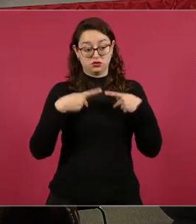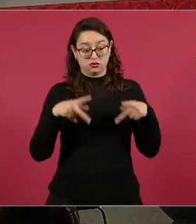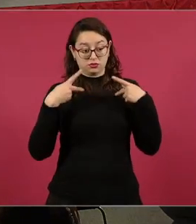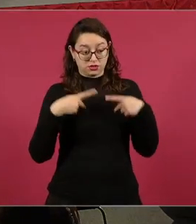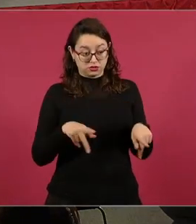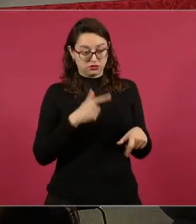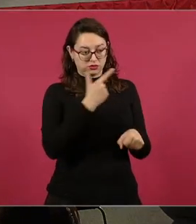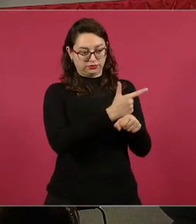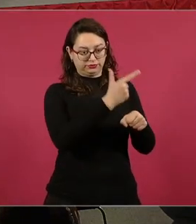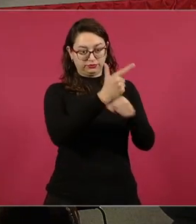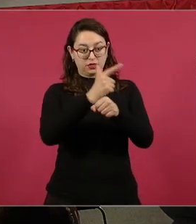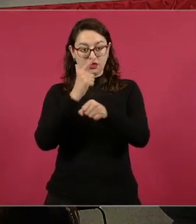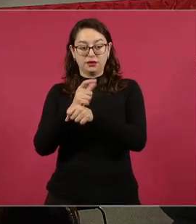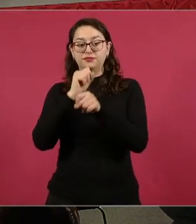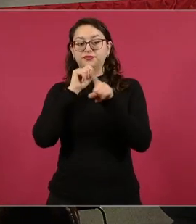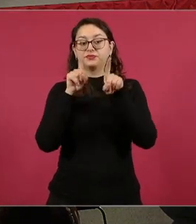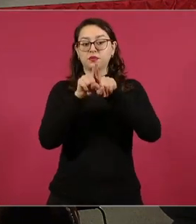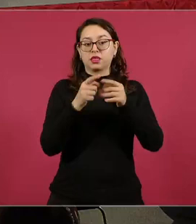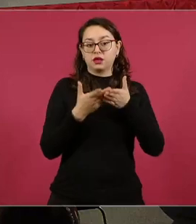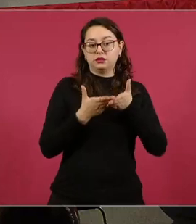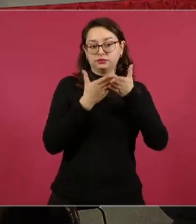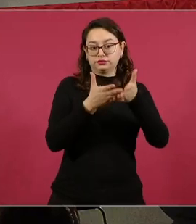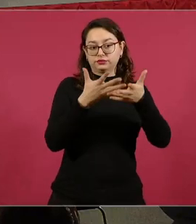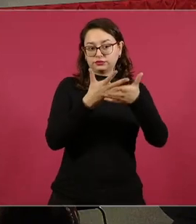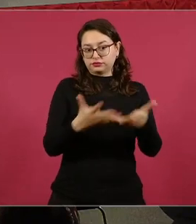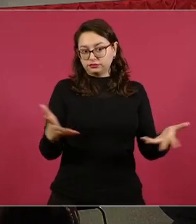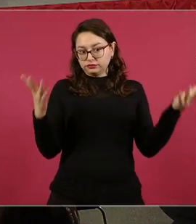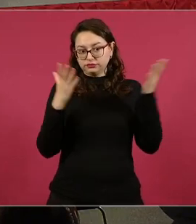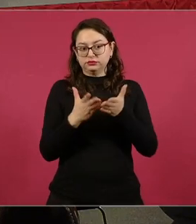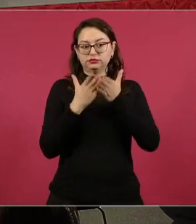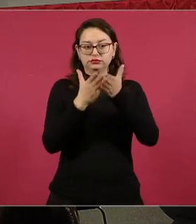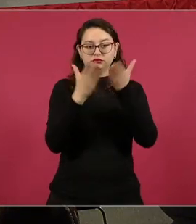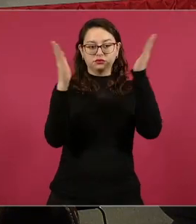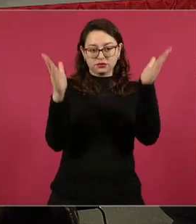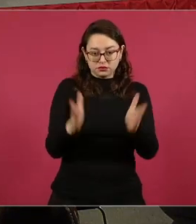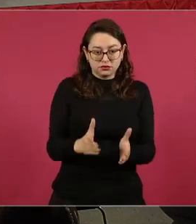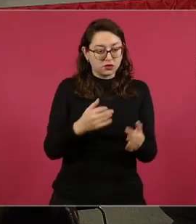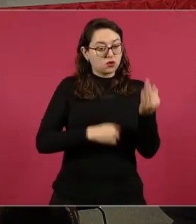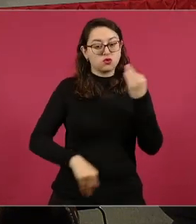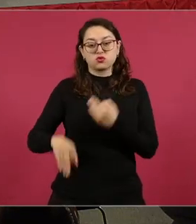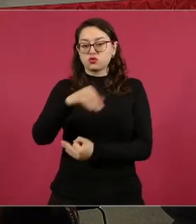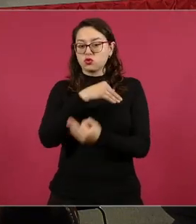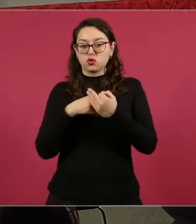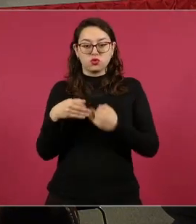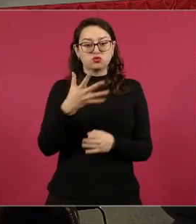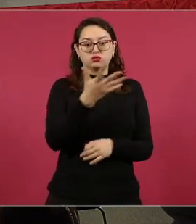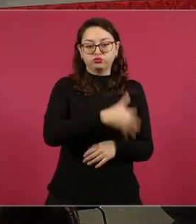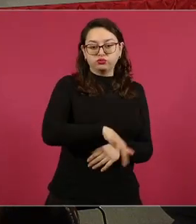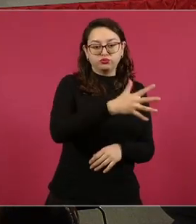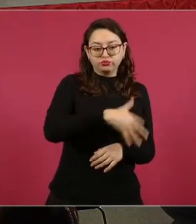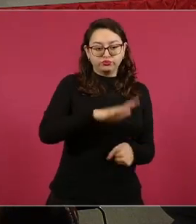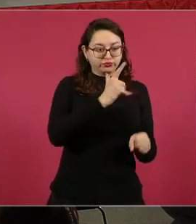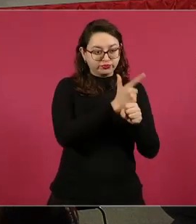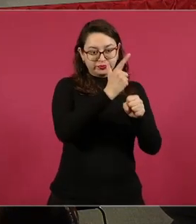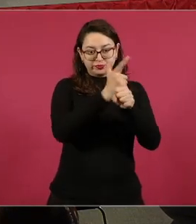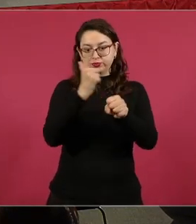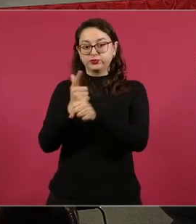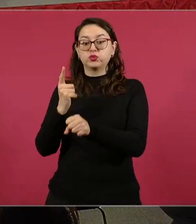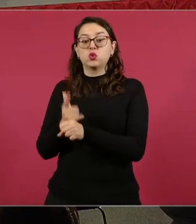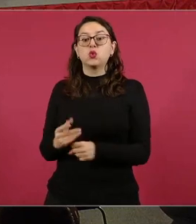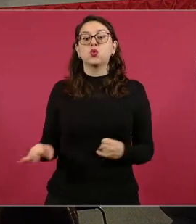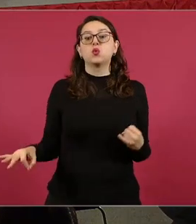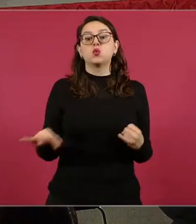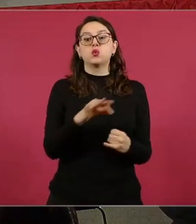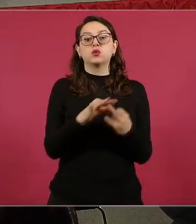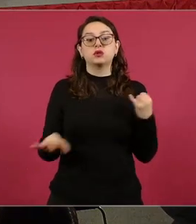buques, embarcaciones menores, vehículos e instalaciones. La que sigue. Y por último, estos son los